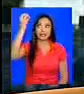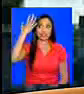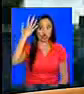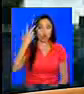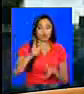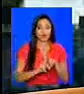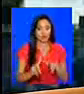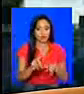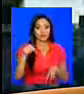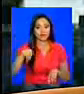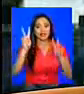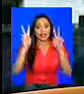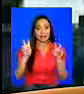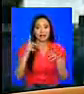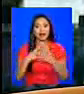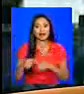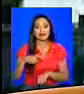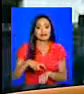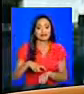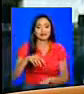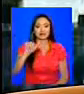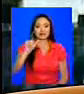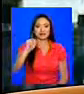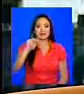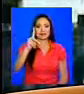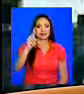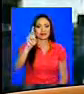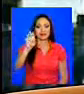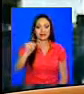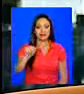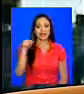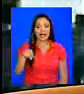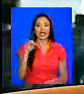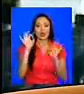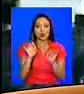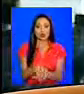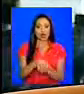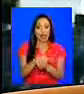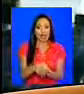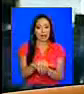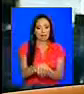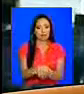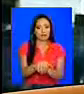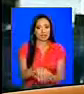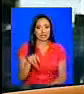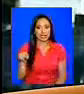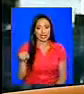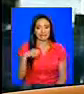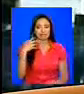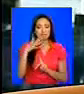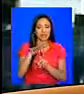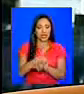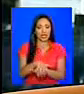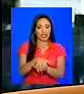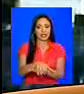hablar justamente de este tema, vamos a esta hora con Andrea Báez, que está en el Parque de la Alameda, junto con el personal de la Cruz Roja Ecuatoriana, para